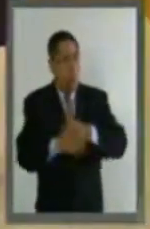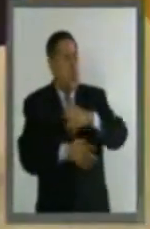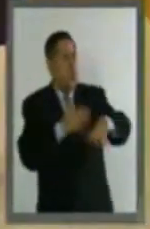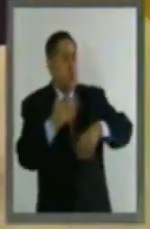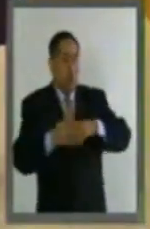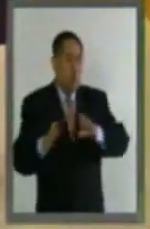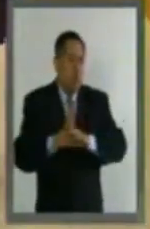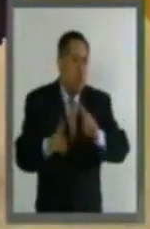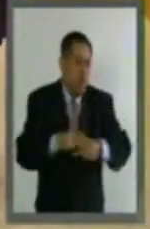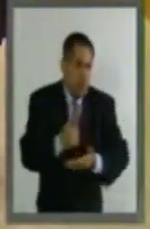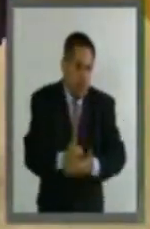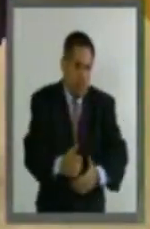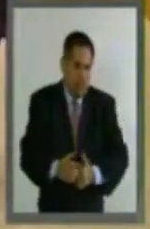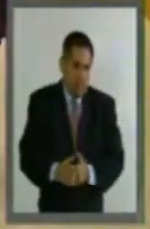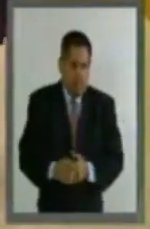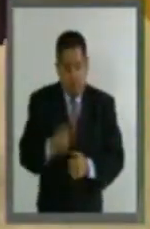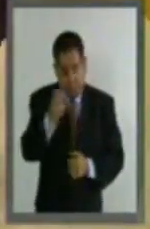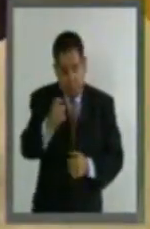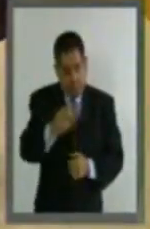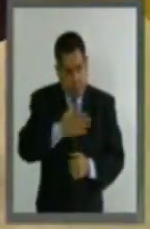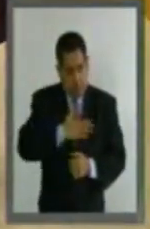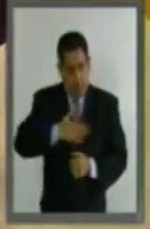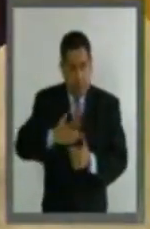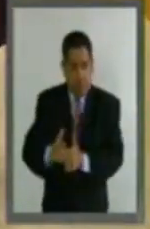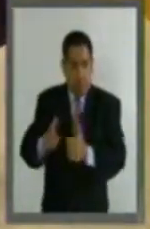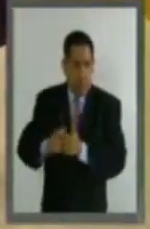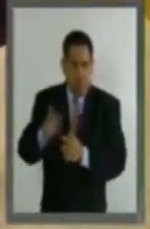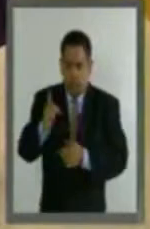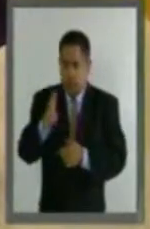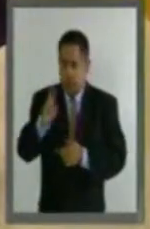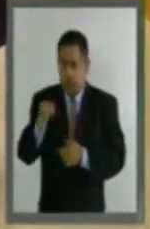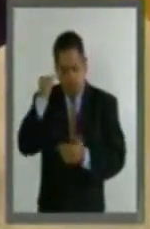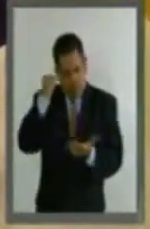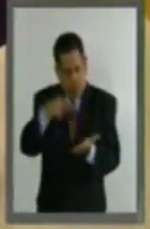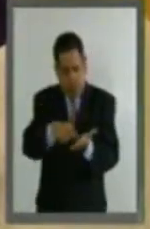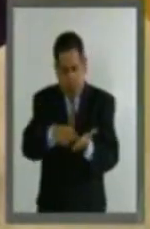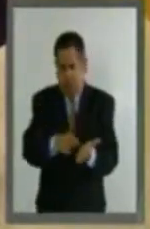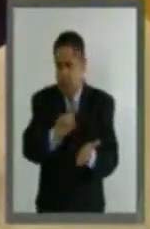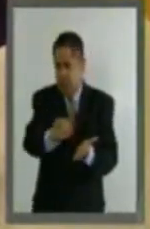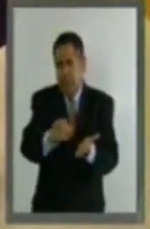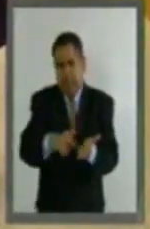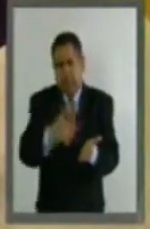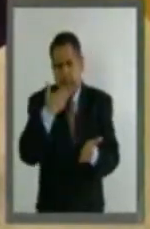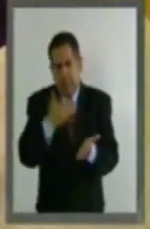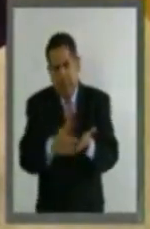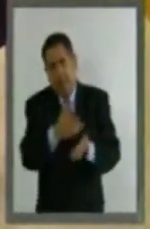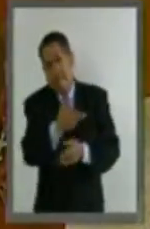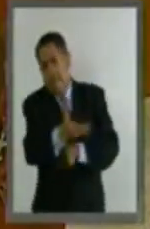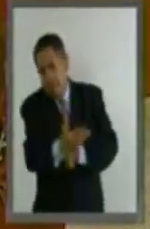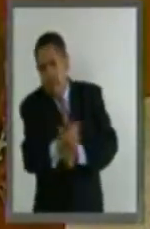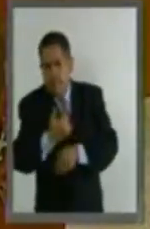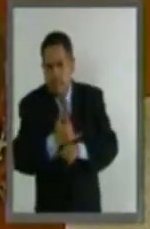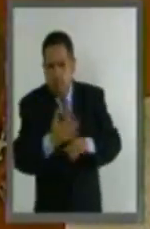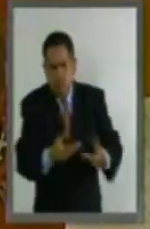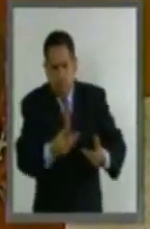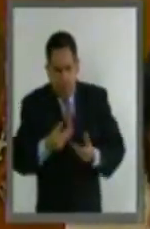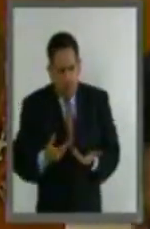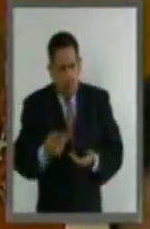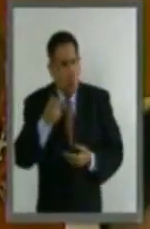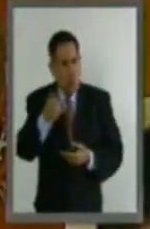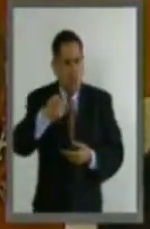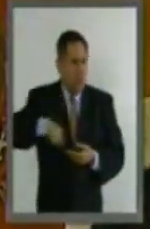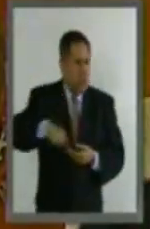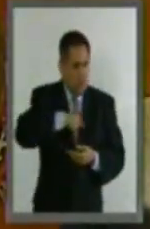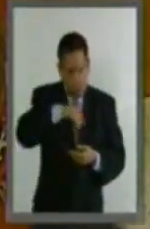pluviales. En el grupo parlamentario del PRI votaremos a favor del presente dictamen, pues con ello coadyuvamos a